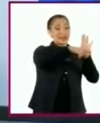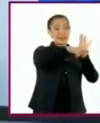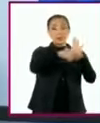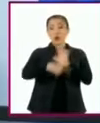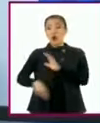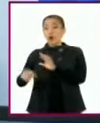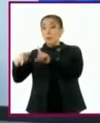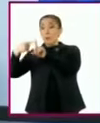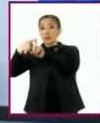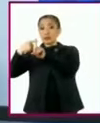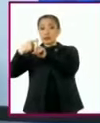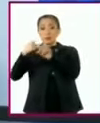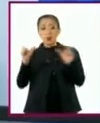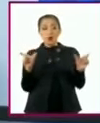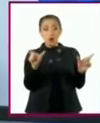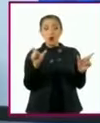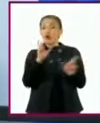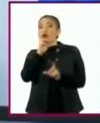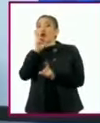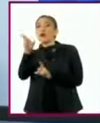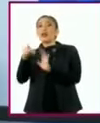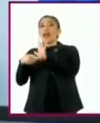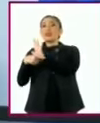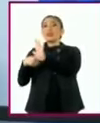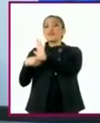positivo es igual a un número negativo.